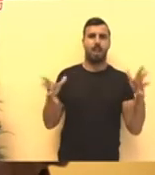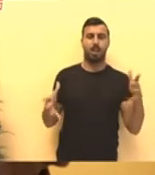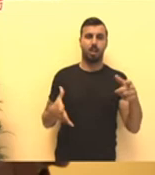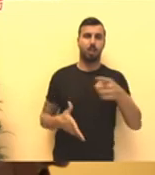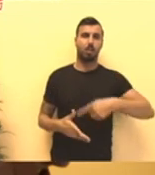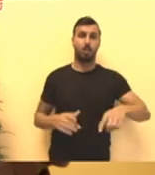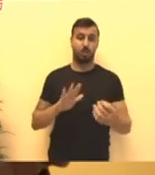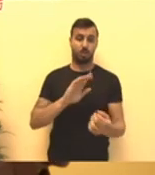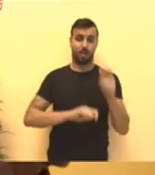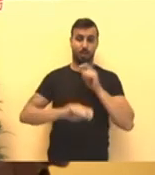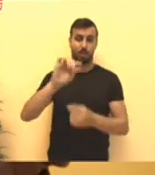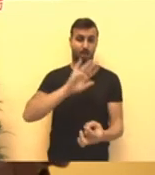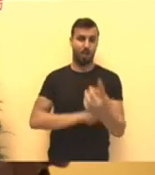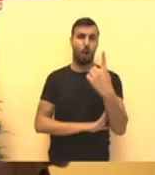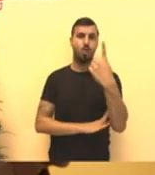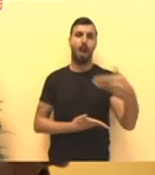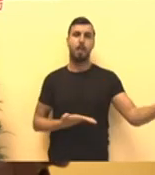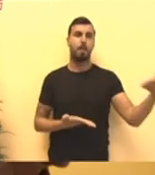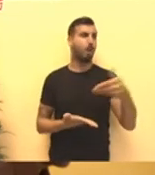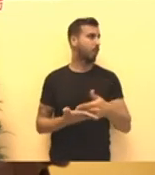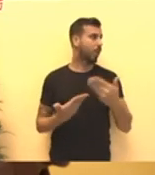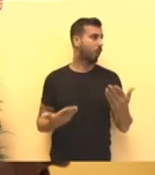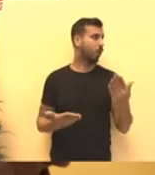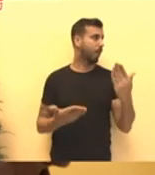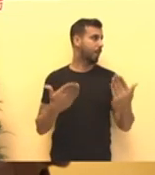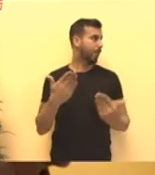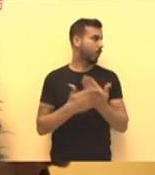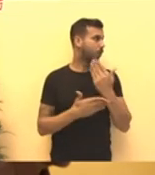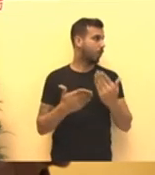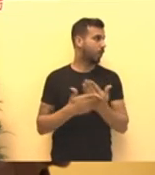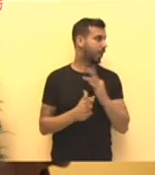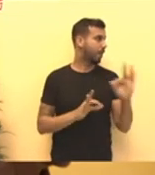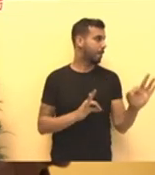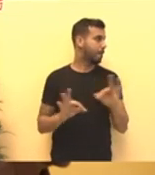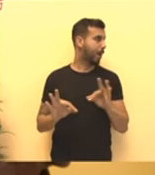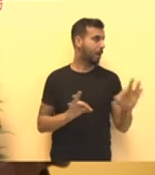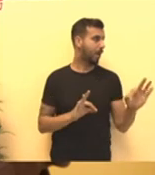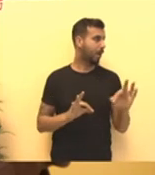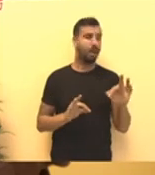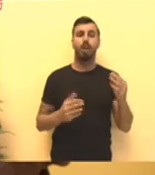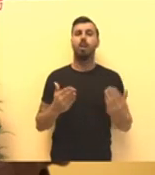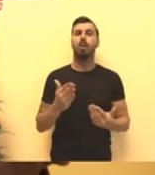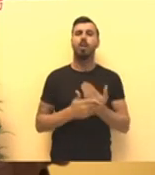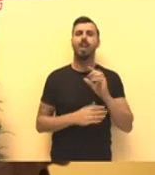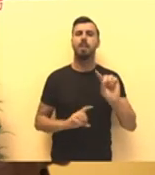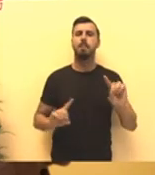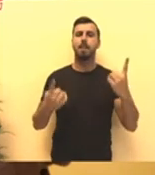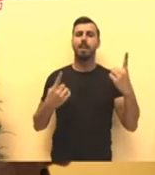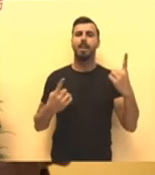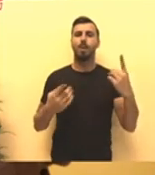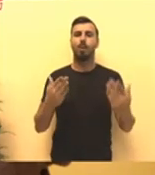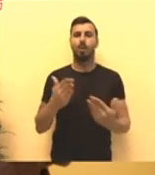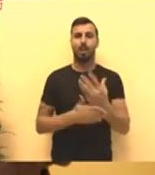consideramos era de hacer todos los años una jornada. Las primeras jornadas que hicimos fueron las jornadas de mujer